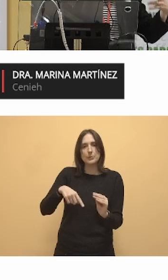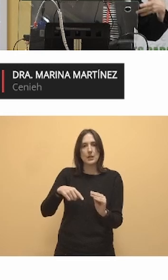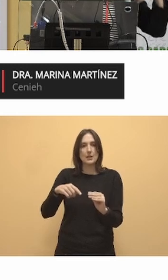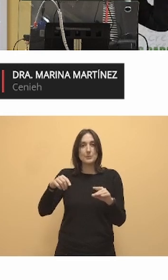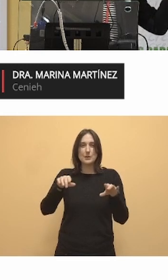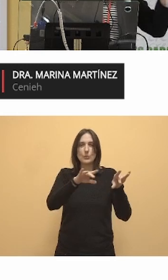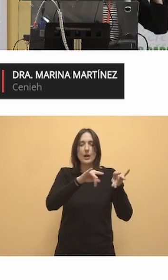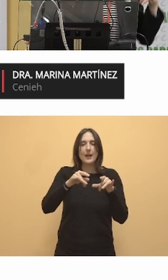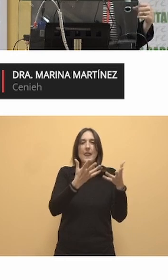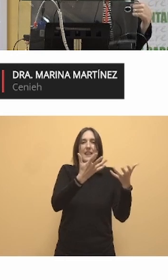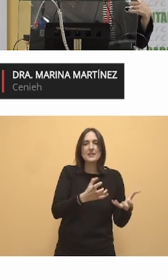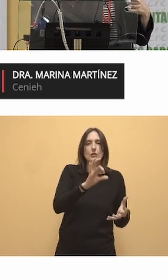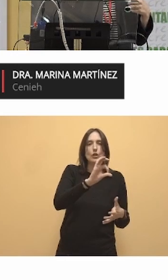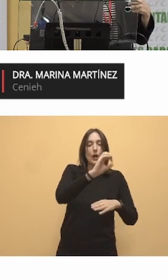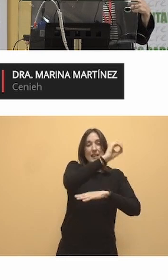desierto, el Sáhara y esa zona se